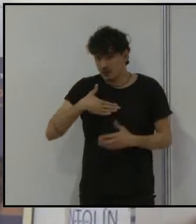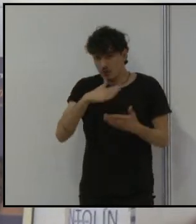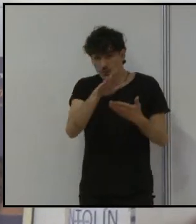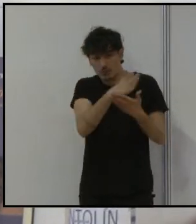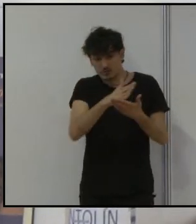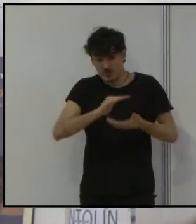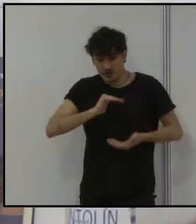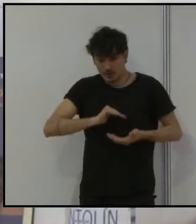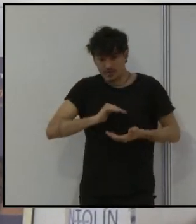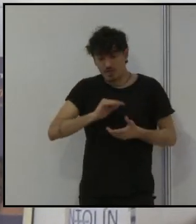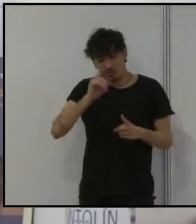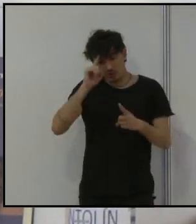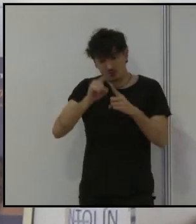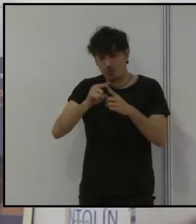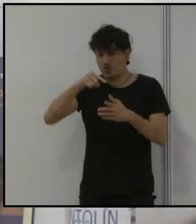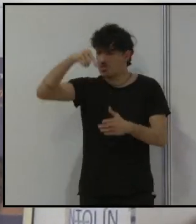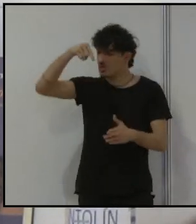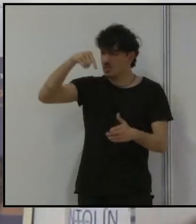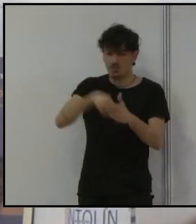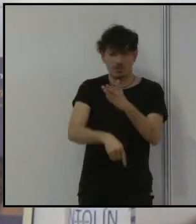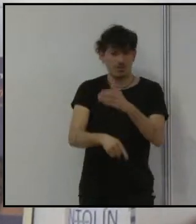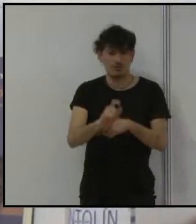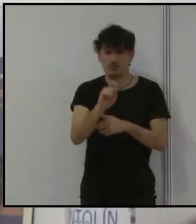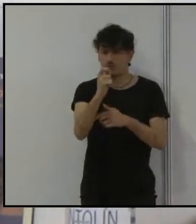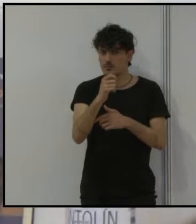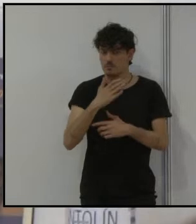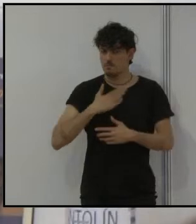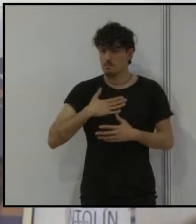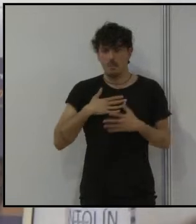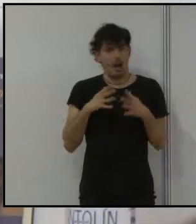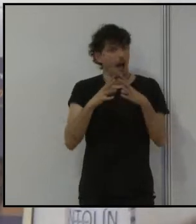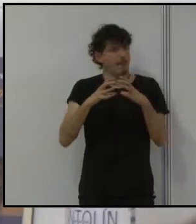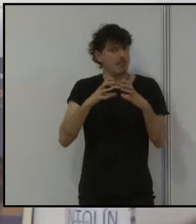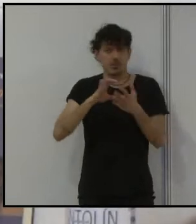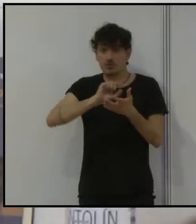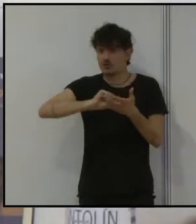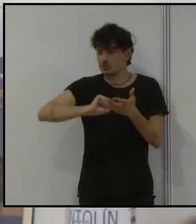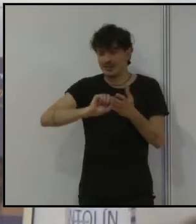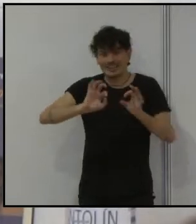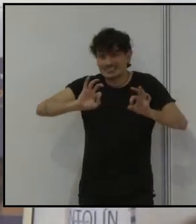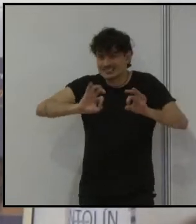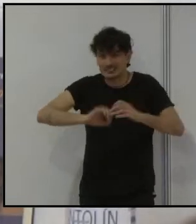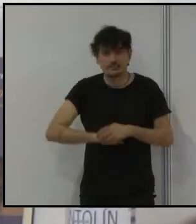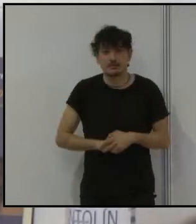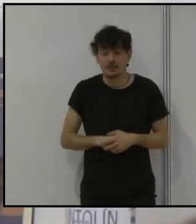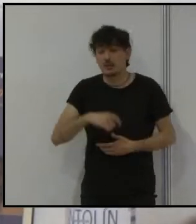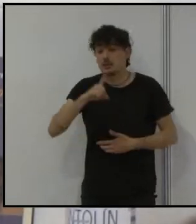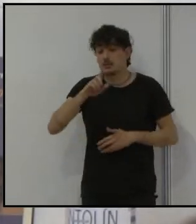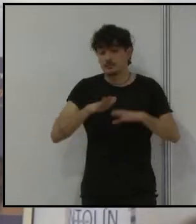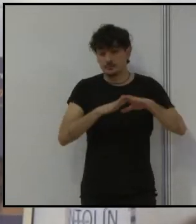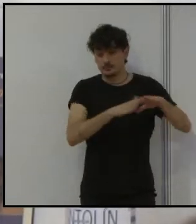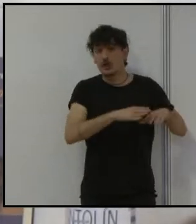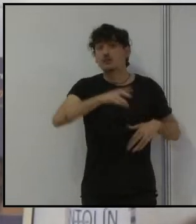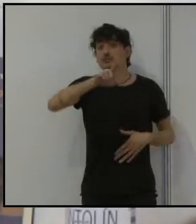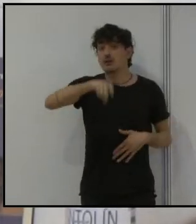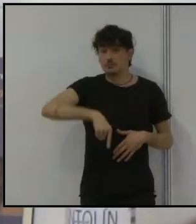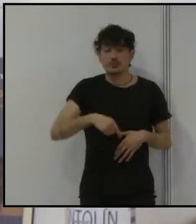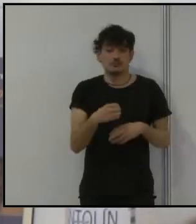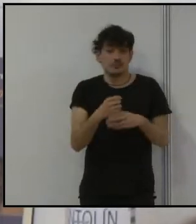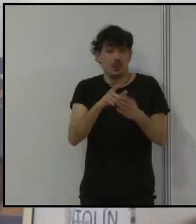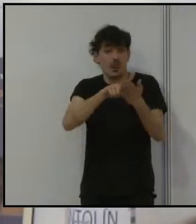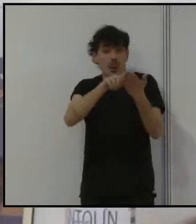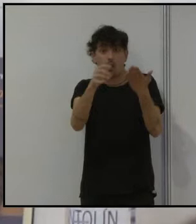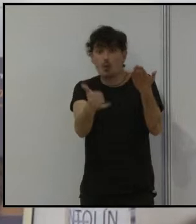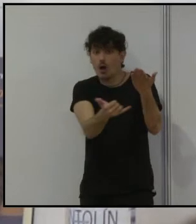lo más hondo, forma parte de mi ambición como escritora. Trabajo también con el lenguaje,